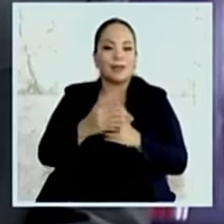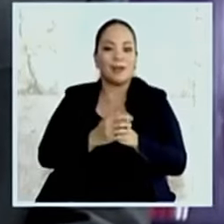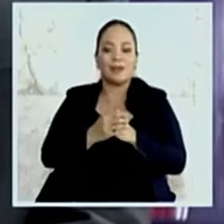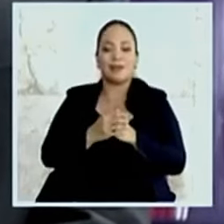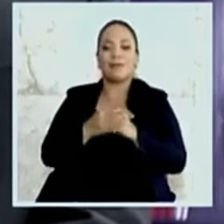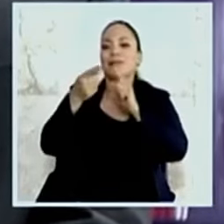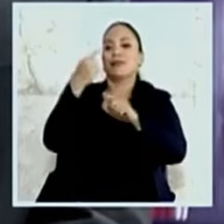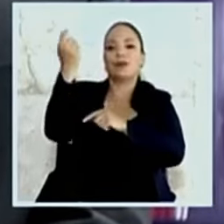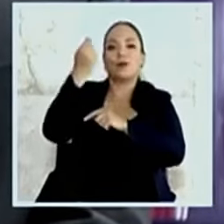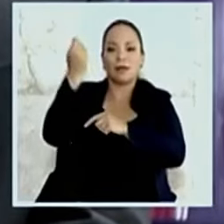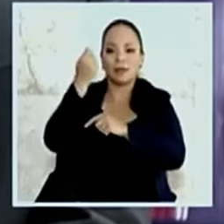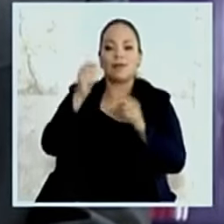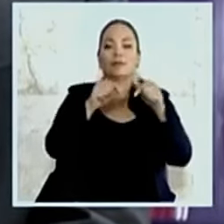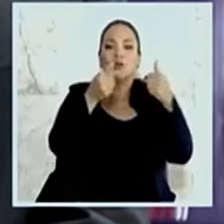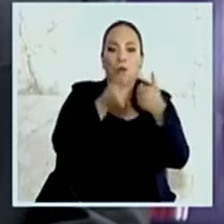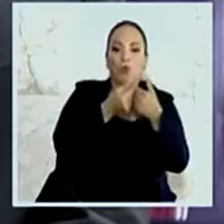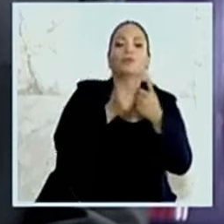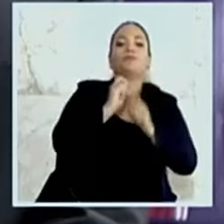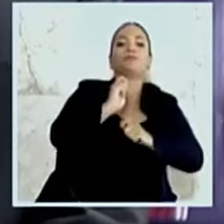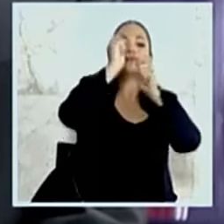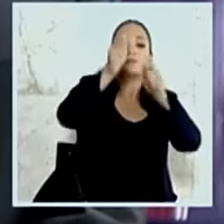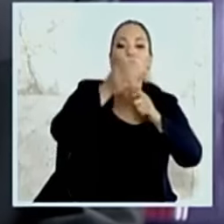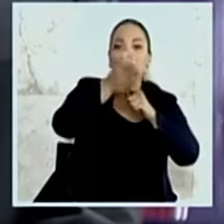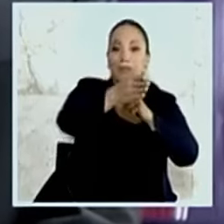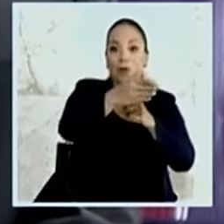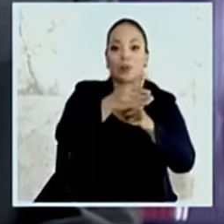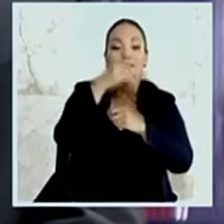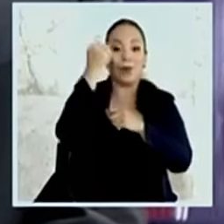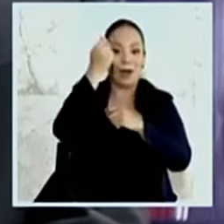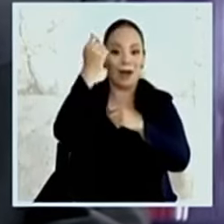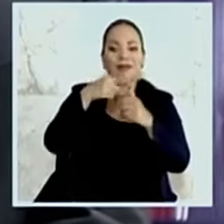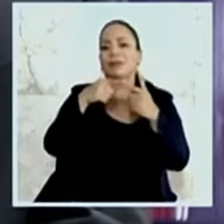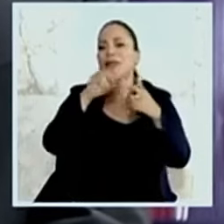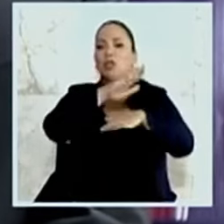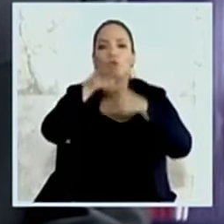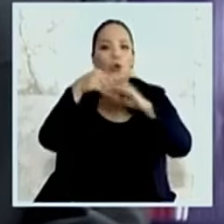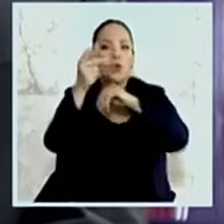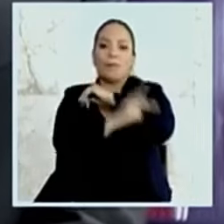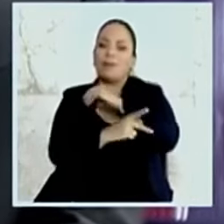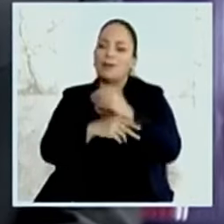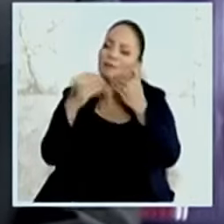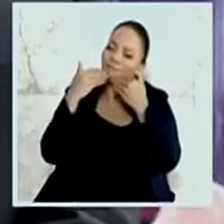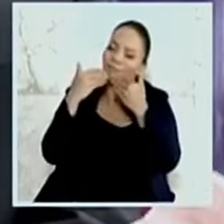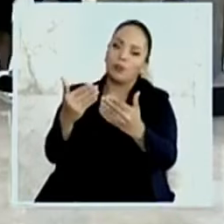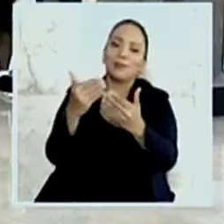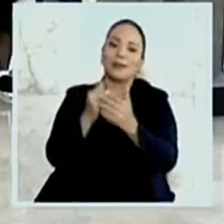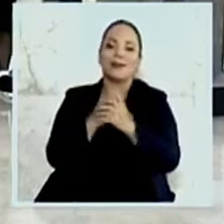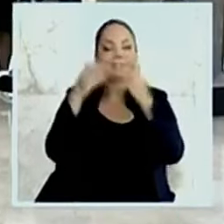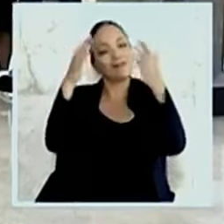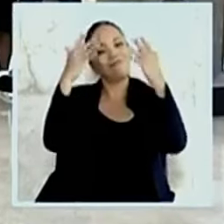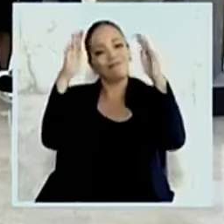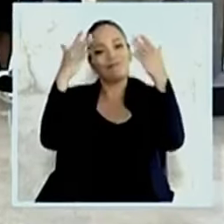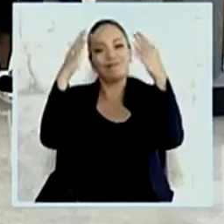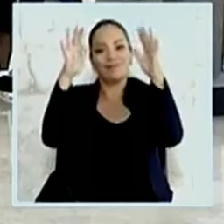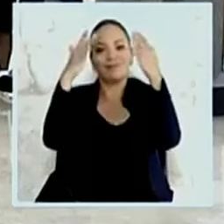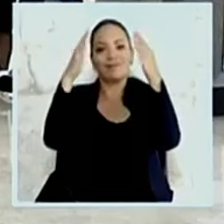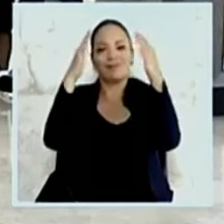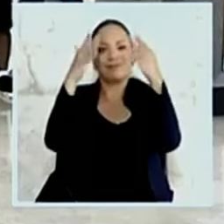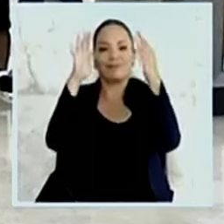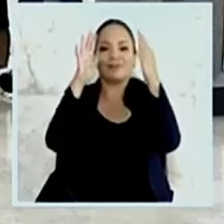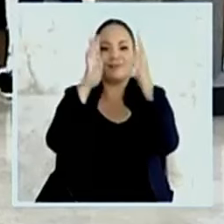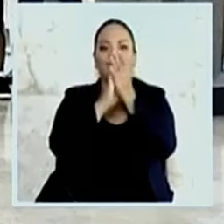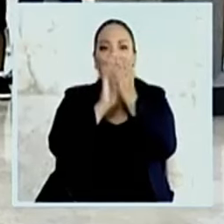esa entrega para con mi sector o el sector que nosotros representamos. También nos sentimos muy agradecidos. Y desde Guanacaste, la